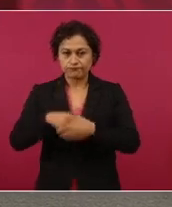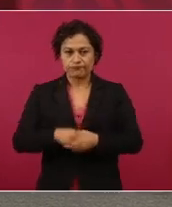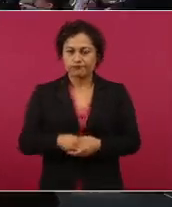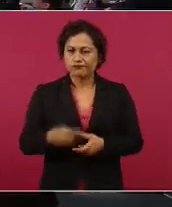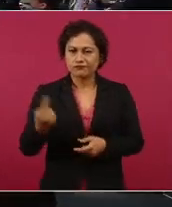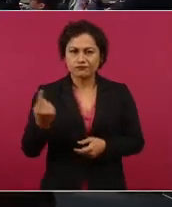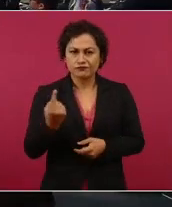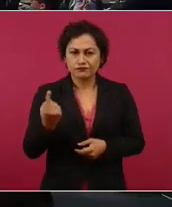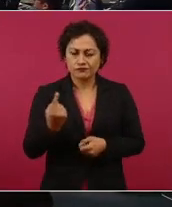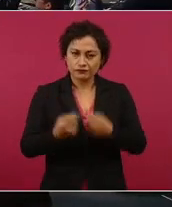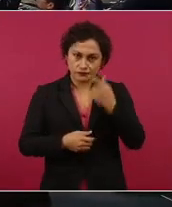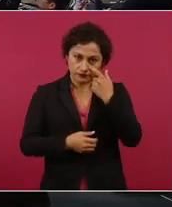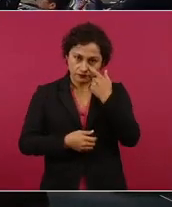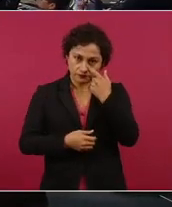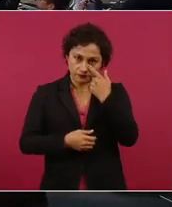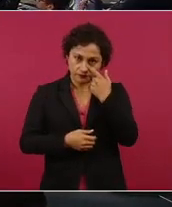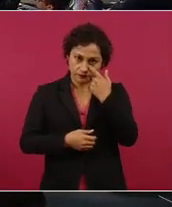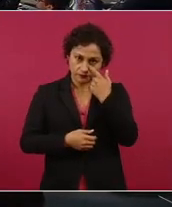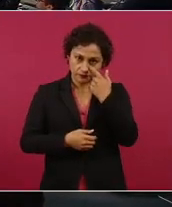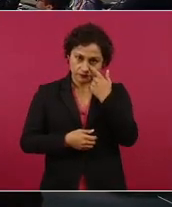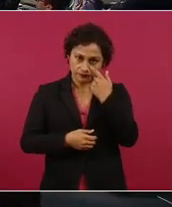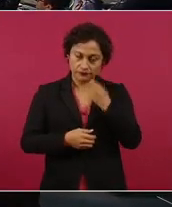¿Eh?